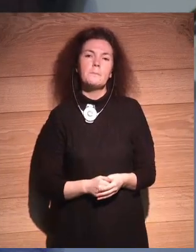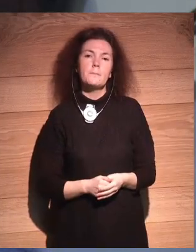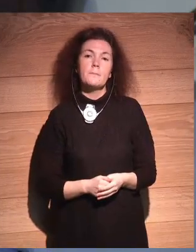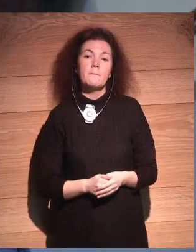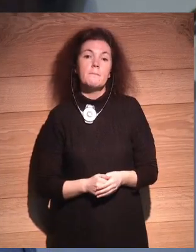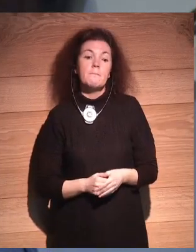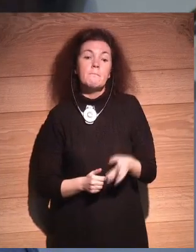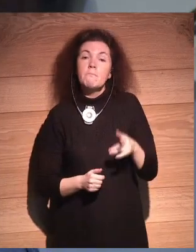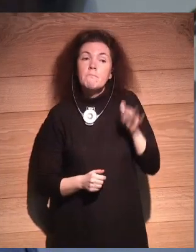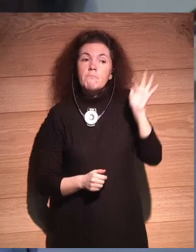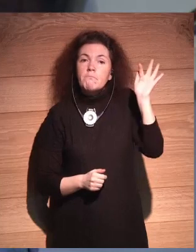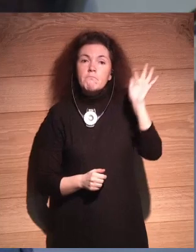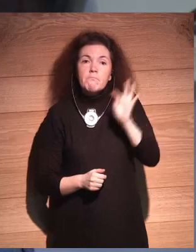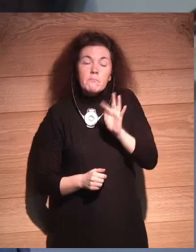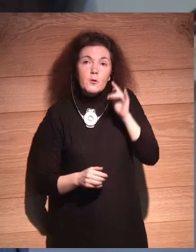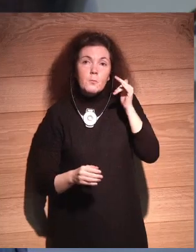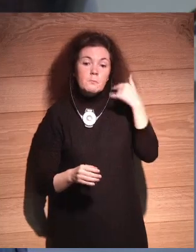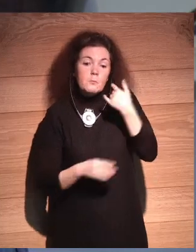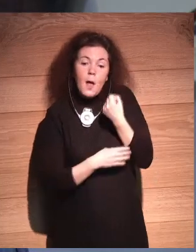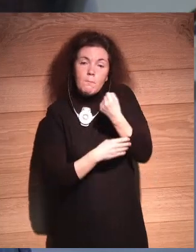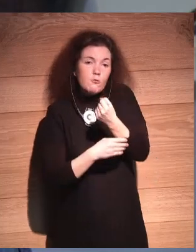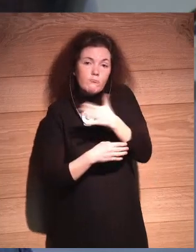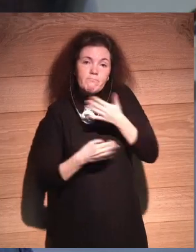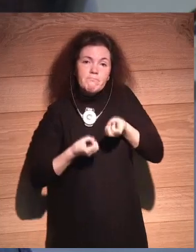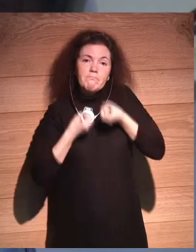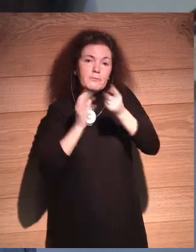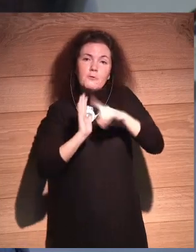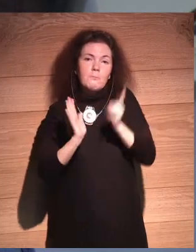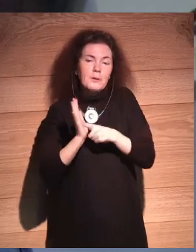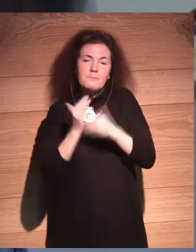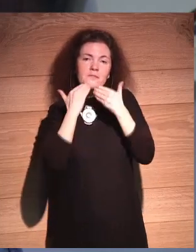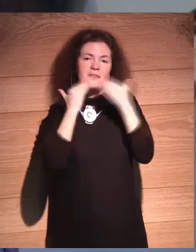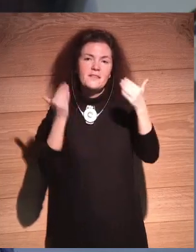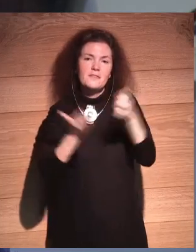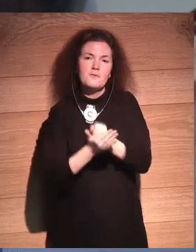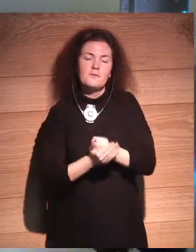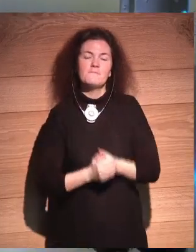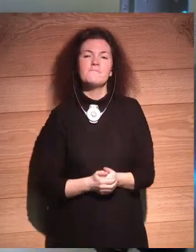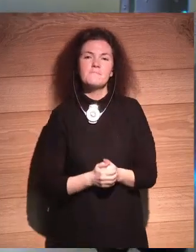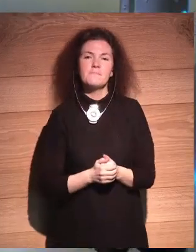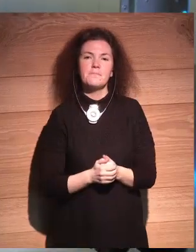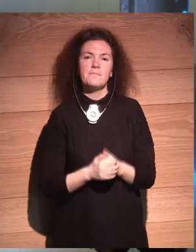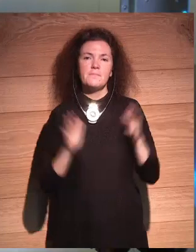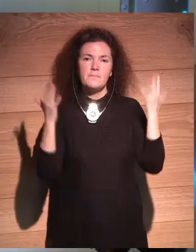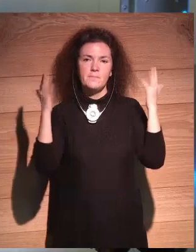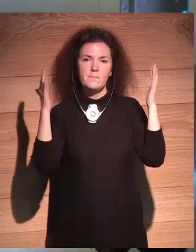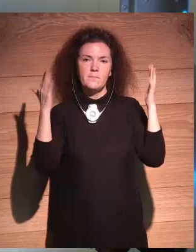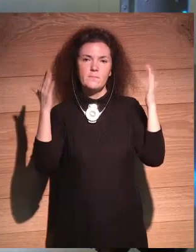Con esto yo creo que he expresado todo nuestro apoyo y muchas gracias a todos.